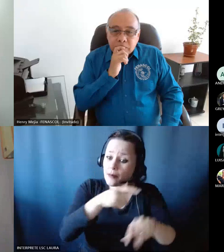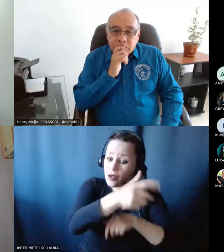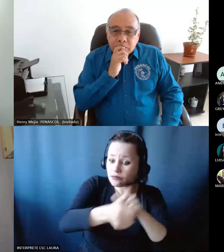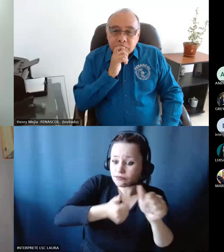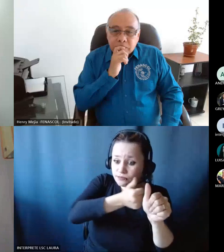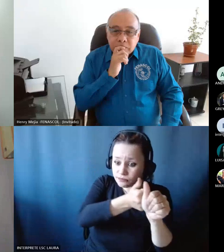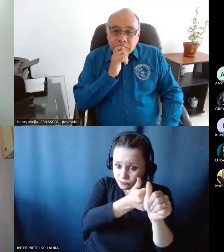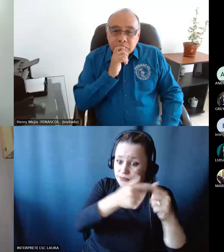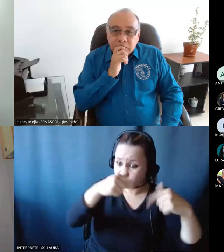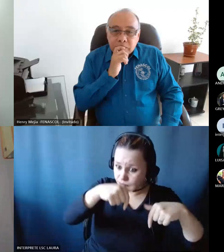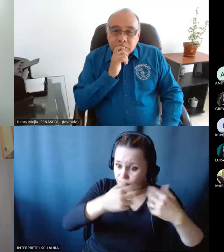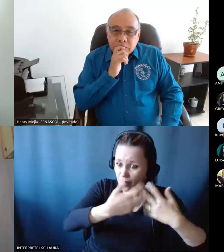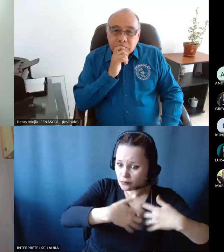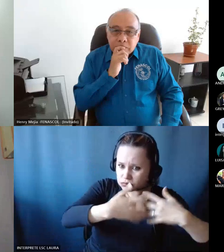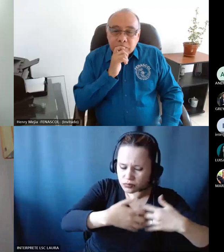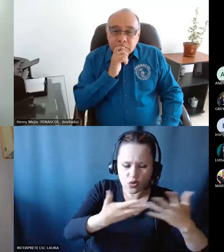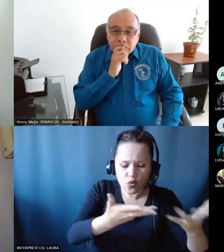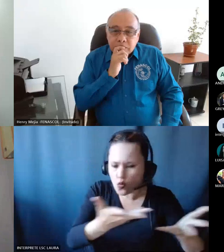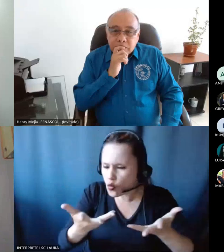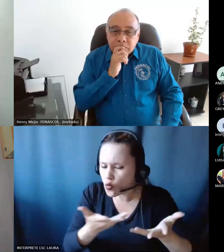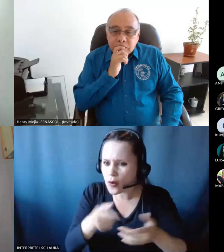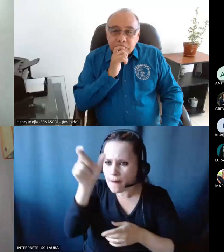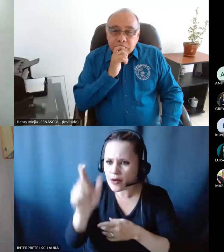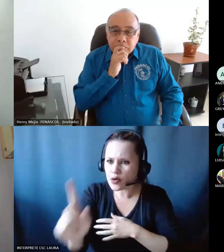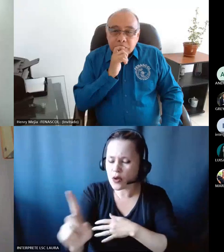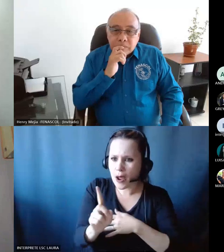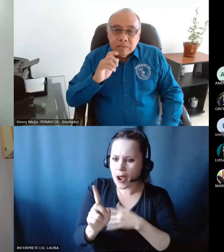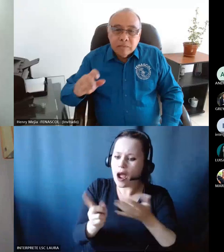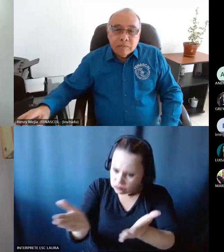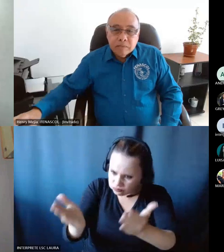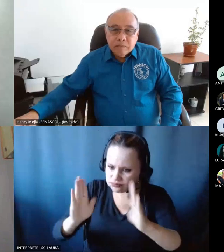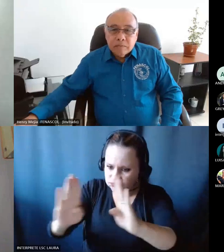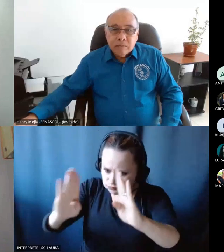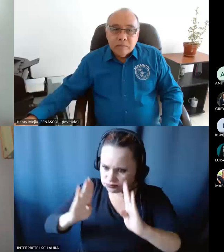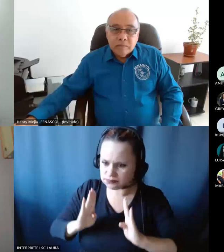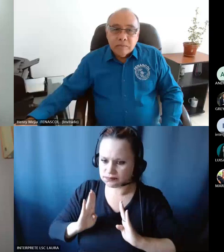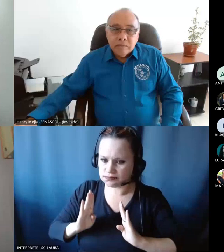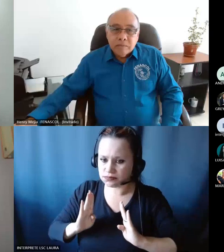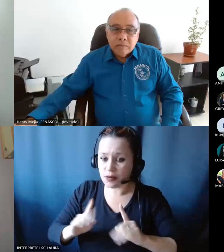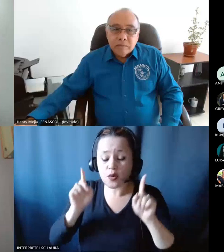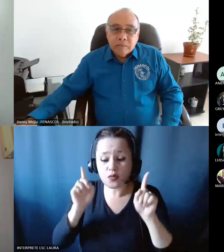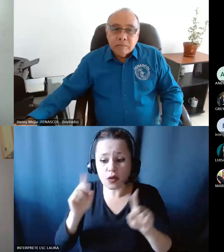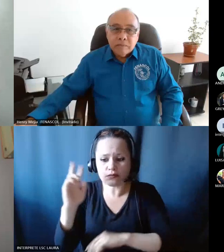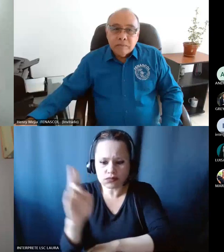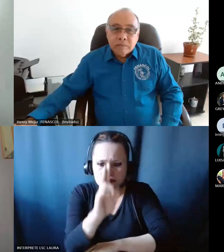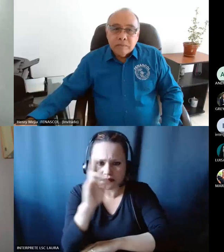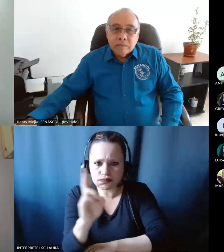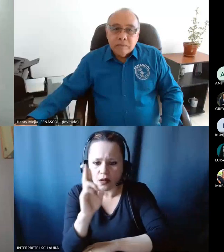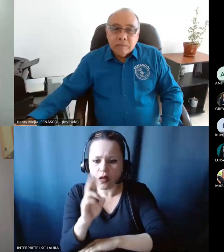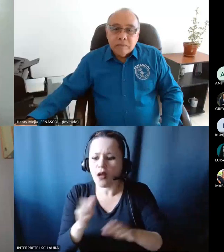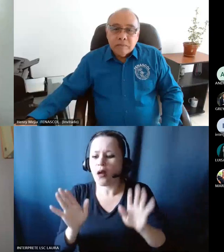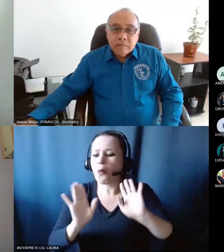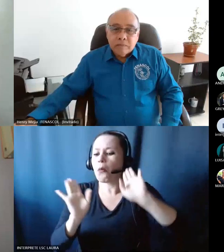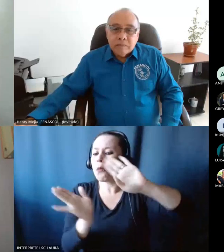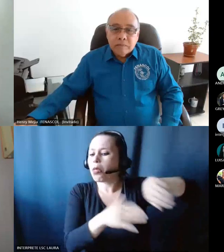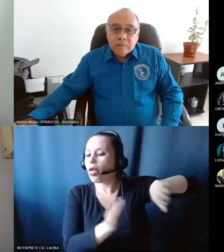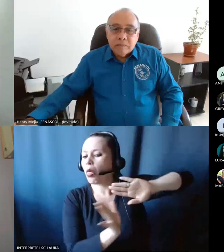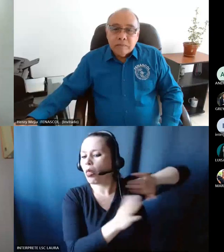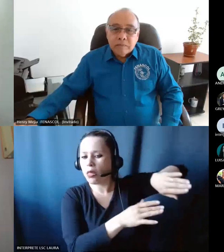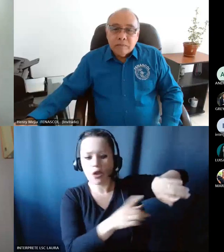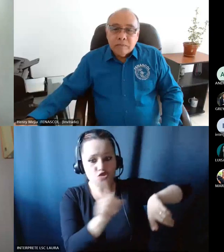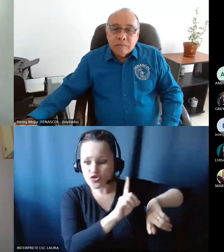para concentrarse en la atención a estas personas con discapacidad porque se los repetimos no podemos dejar a nadie atrás la tecnología es